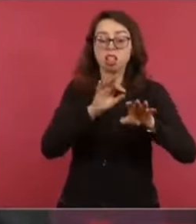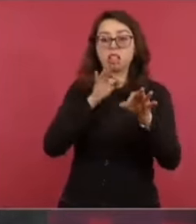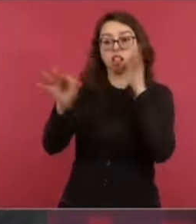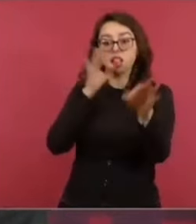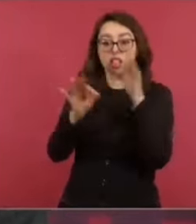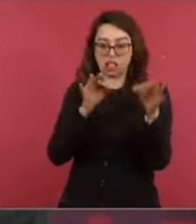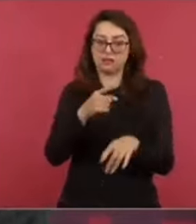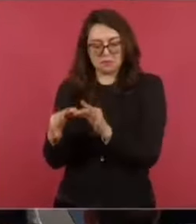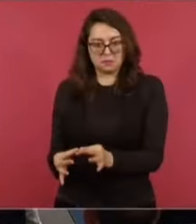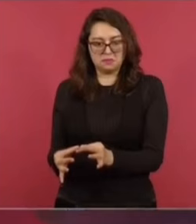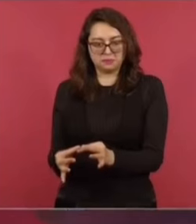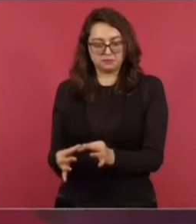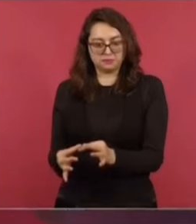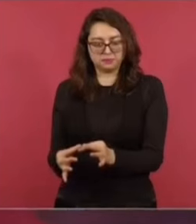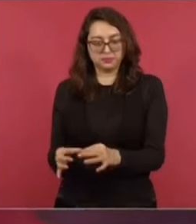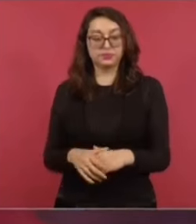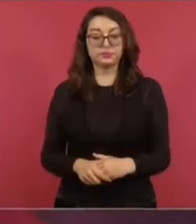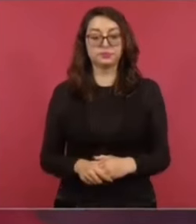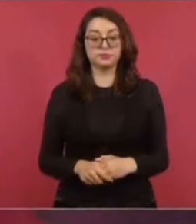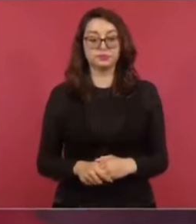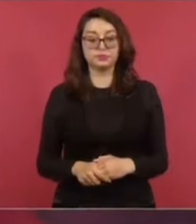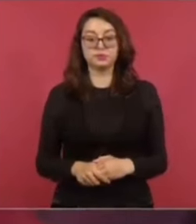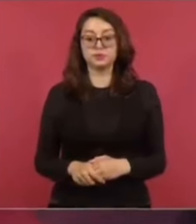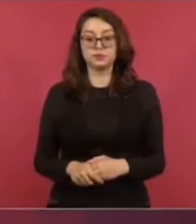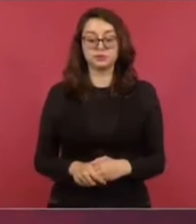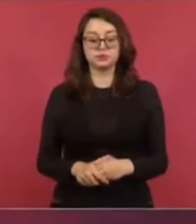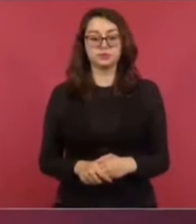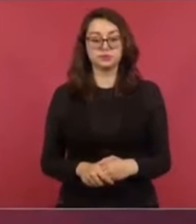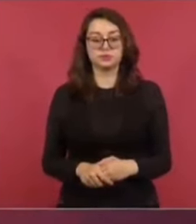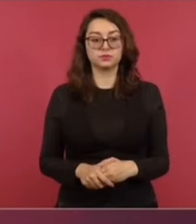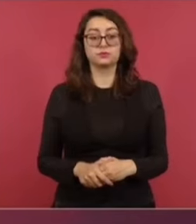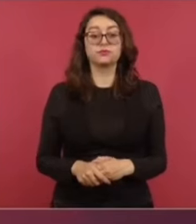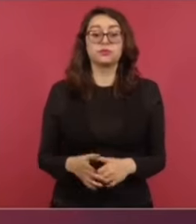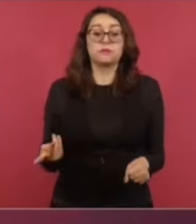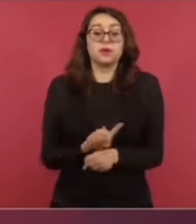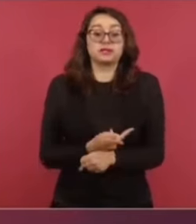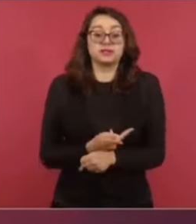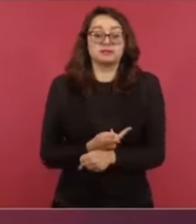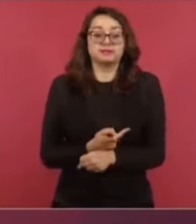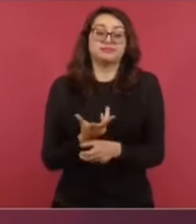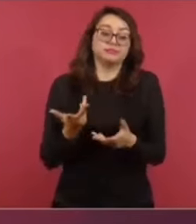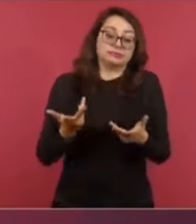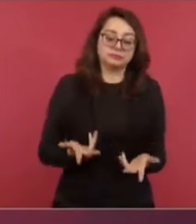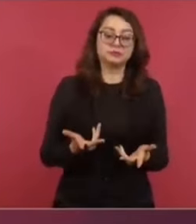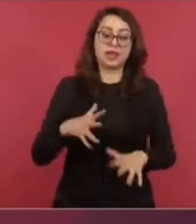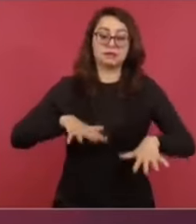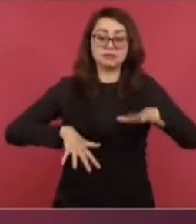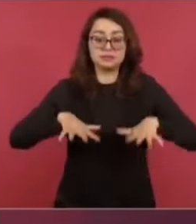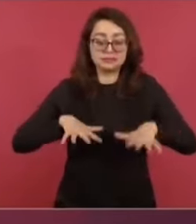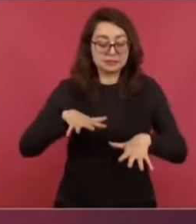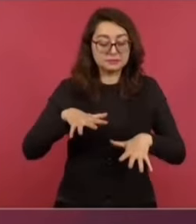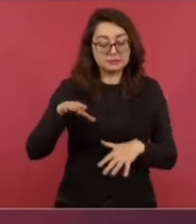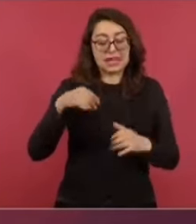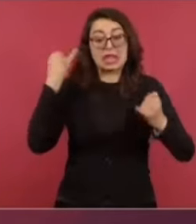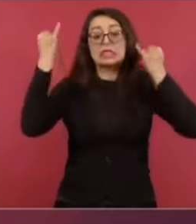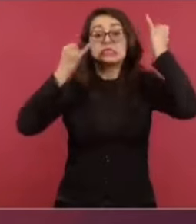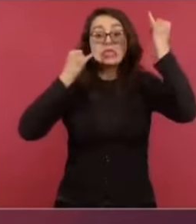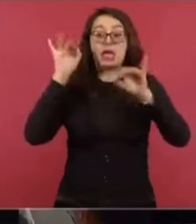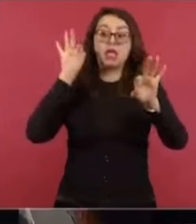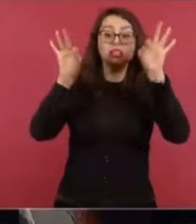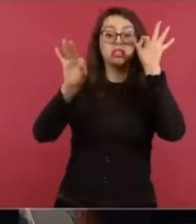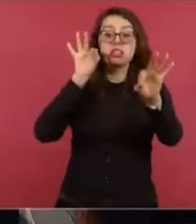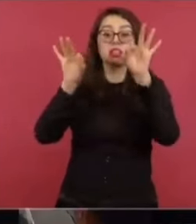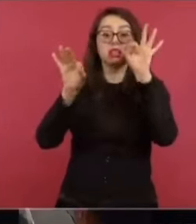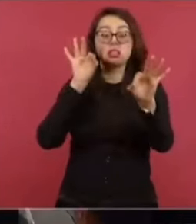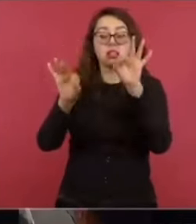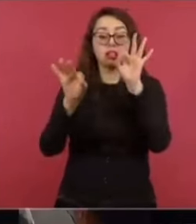mala fe. Interés, en algunos casos, se empezó a manejar de que las vacunas que